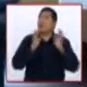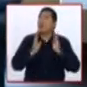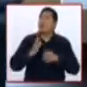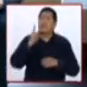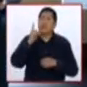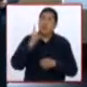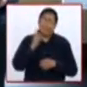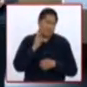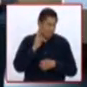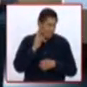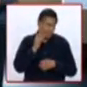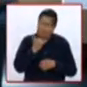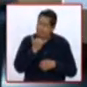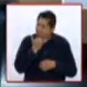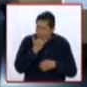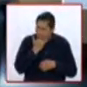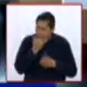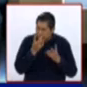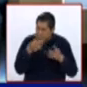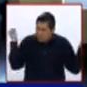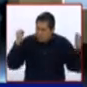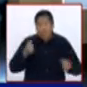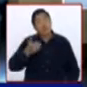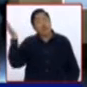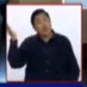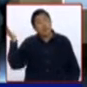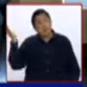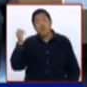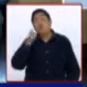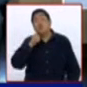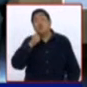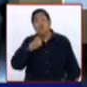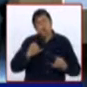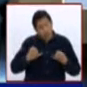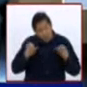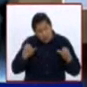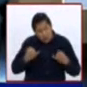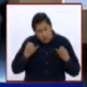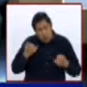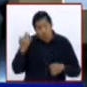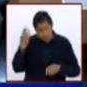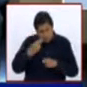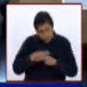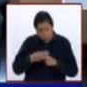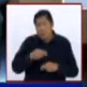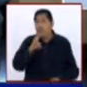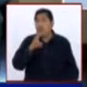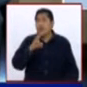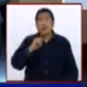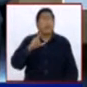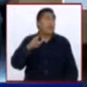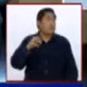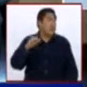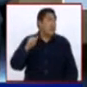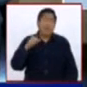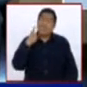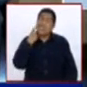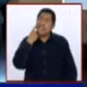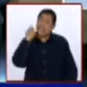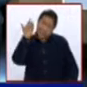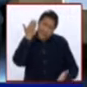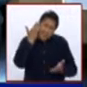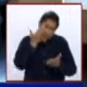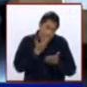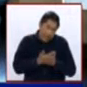hablando ahora de una extraña desaparición. La joven a la que usted está viendo en pantalla es Vilma Fernández. Había llegado hace poco de Europa,